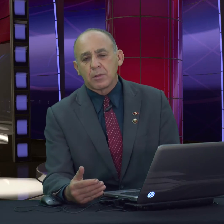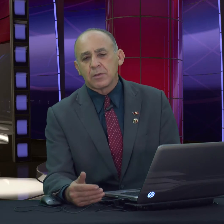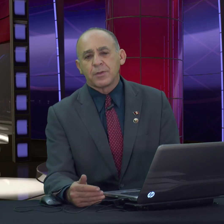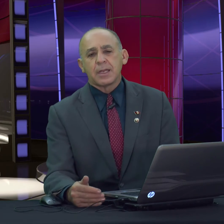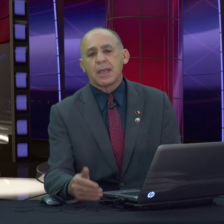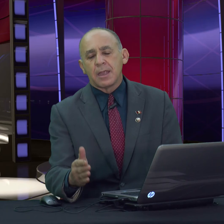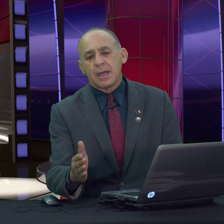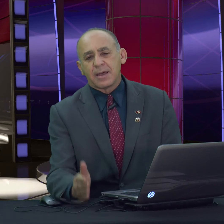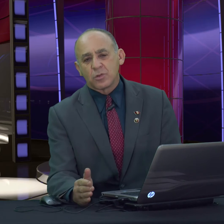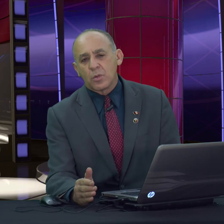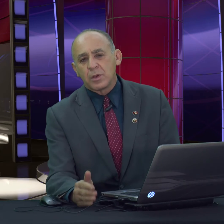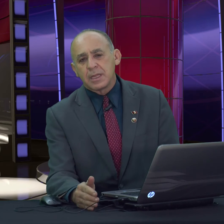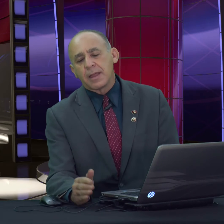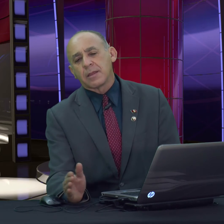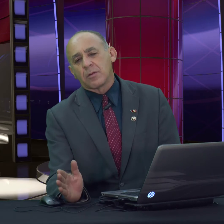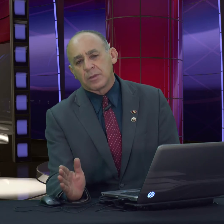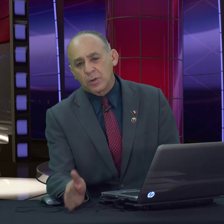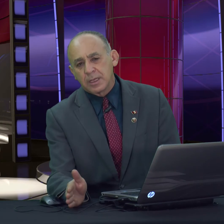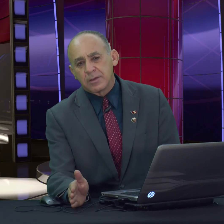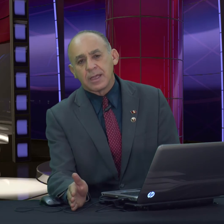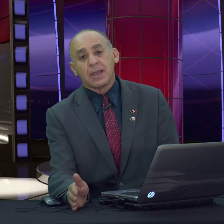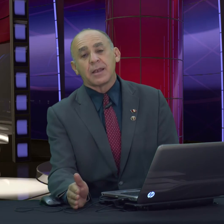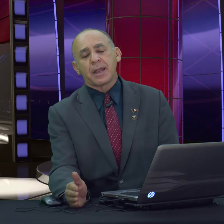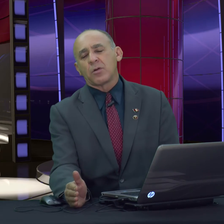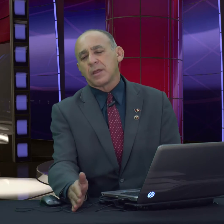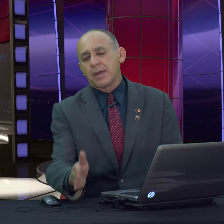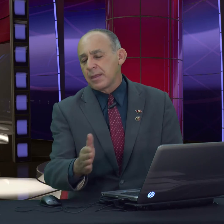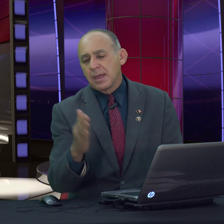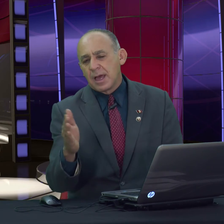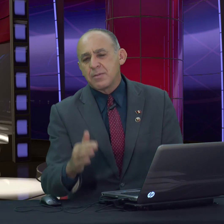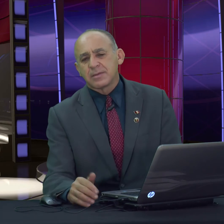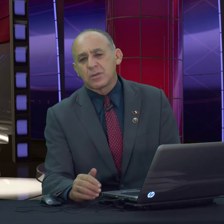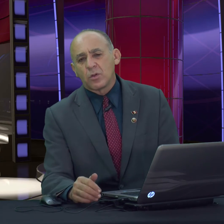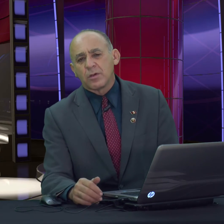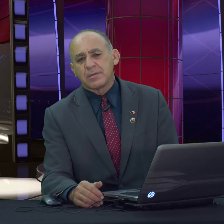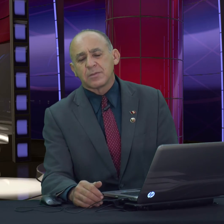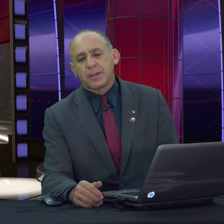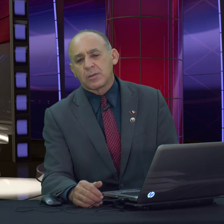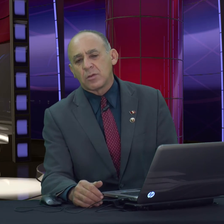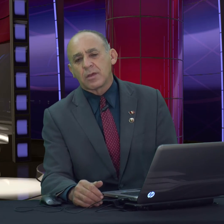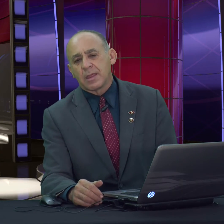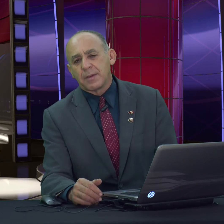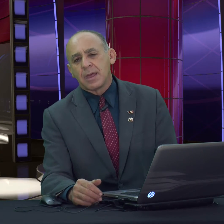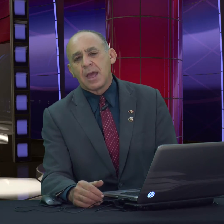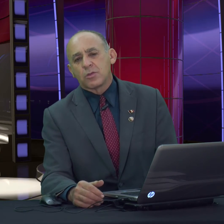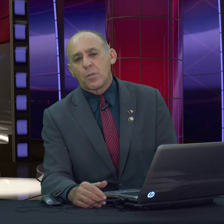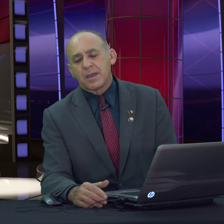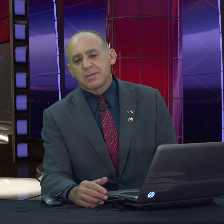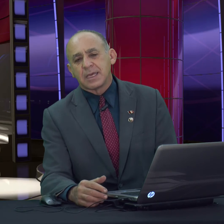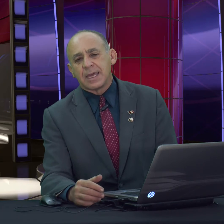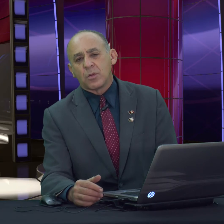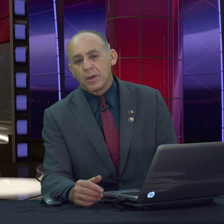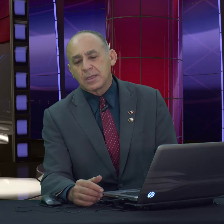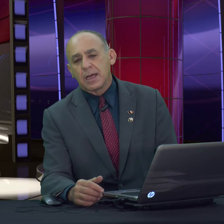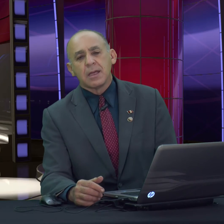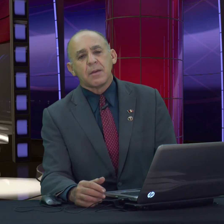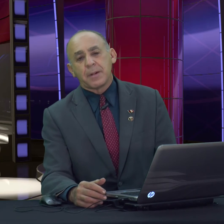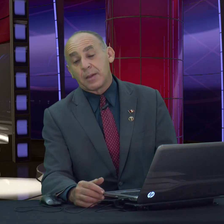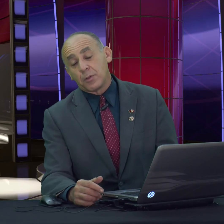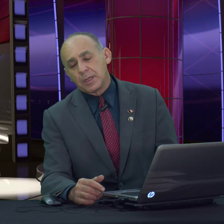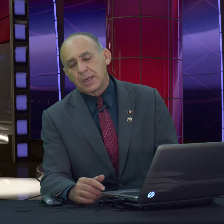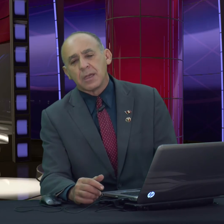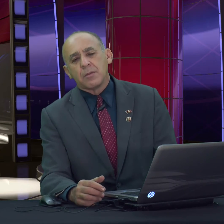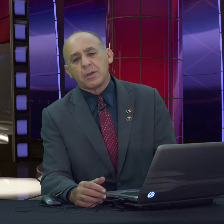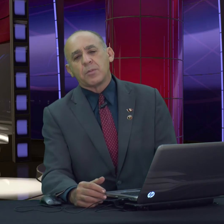programa del gobierno federal a su comunidad, cuando toque el rango de edad. Ahí va a ser todo ese aspecto lo que debe tomarse en cuenta